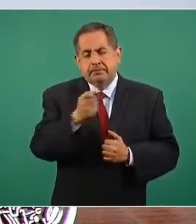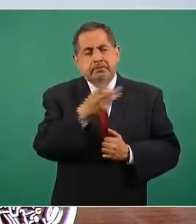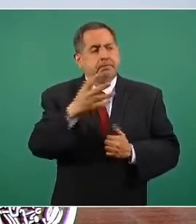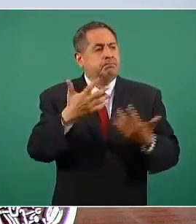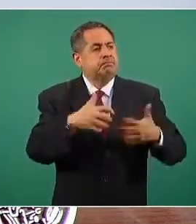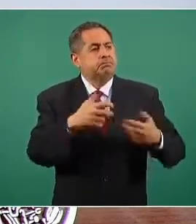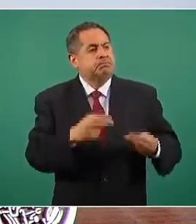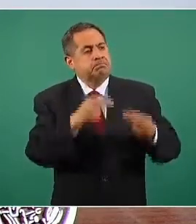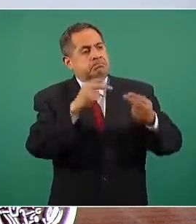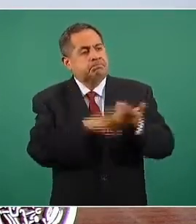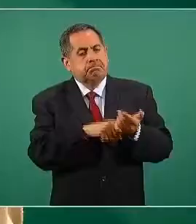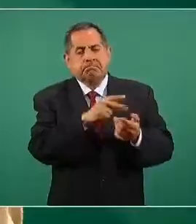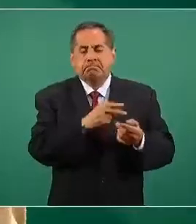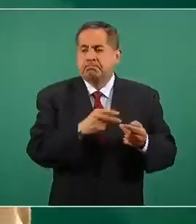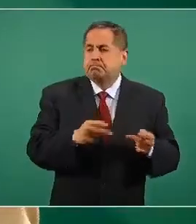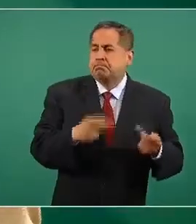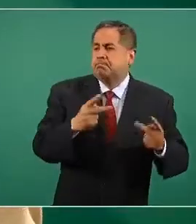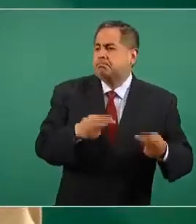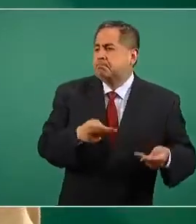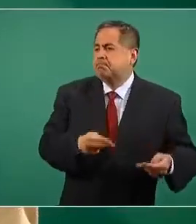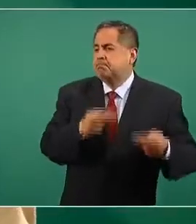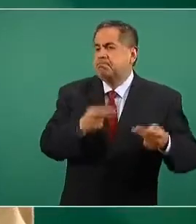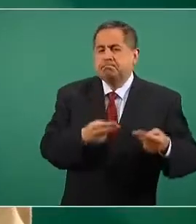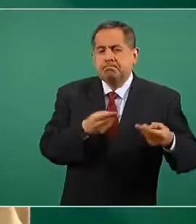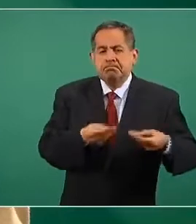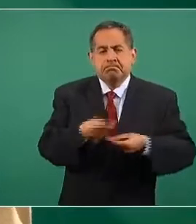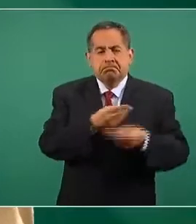empresas que realizan este tipo de